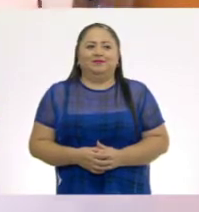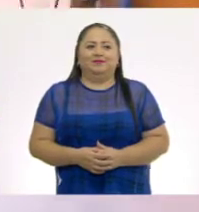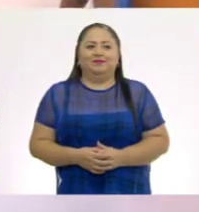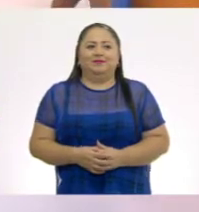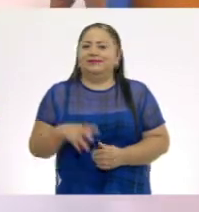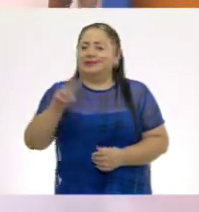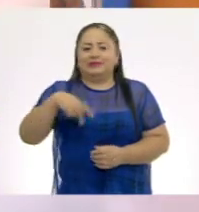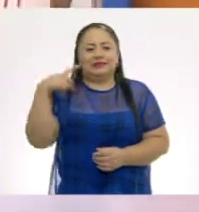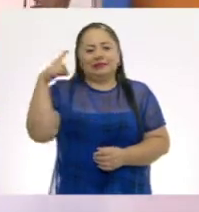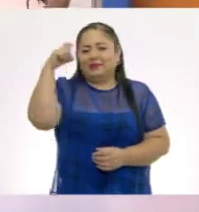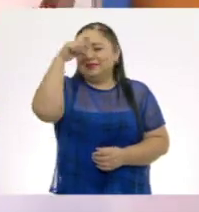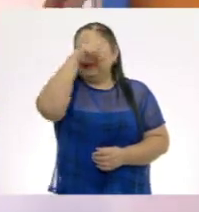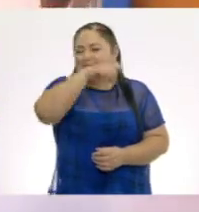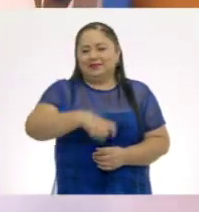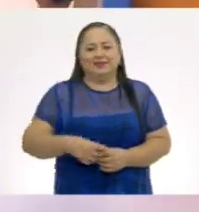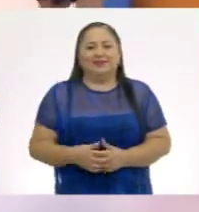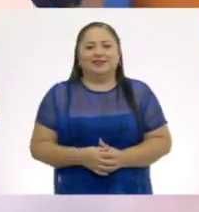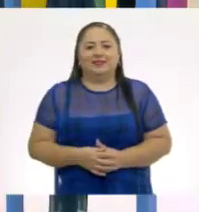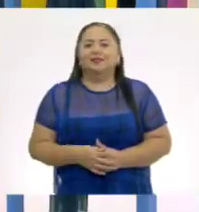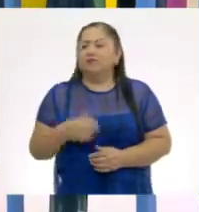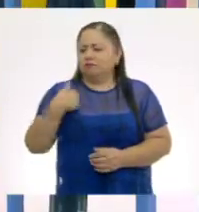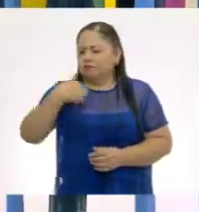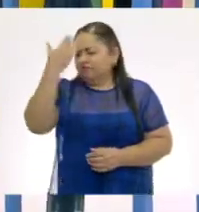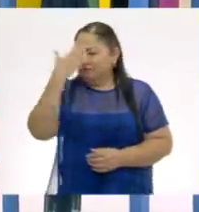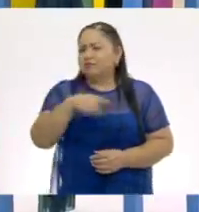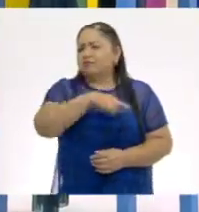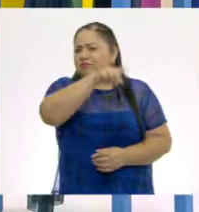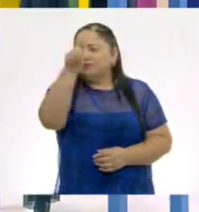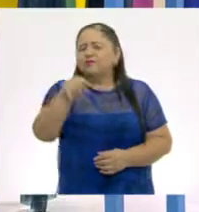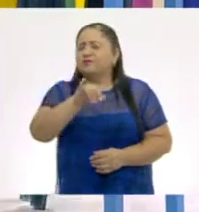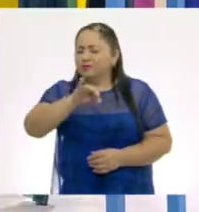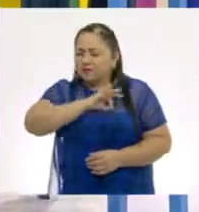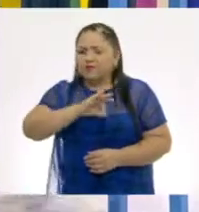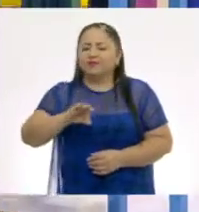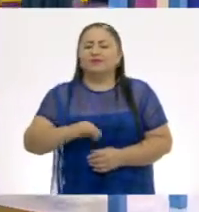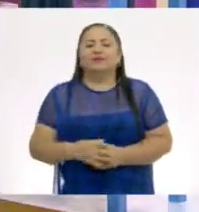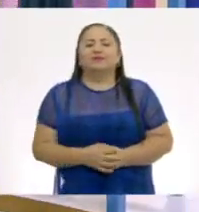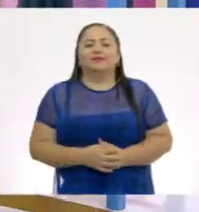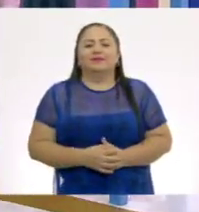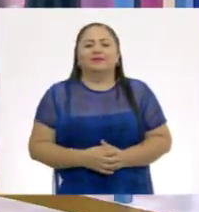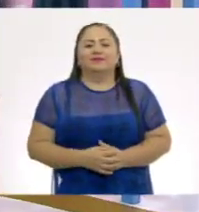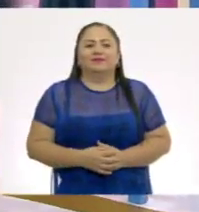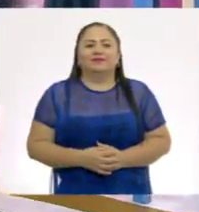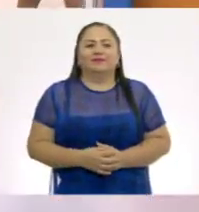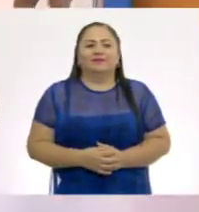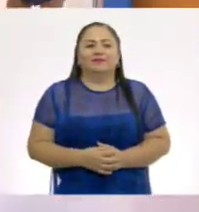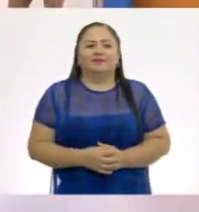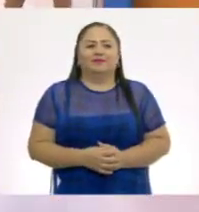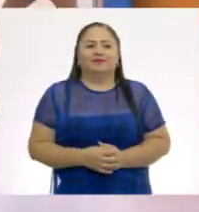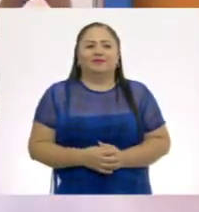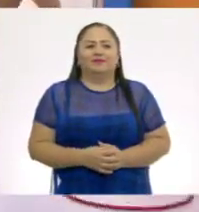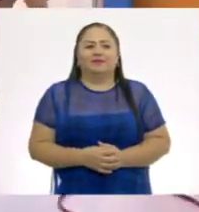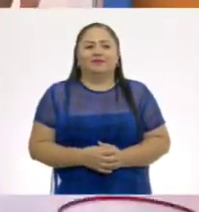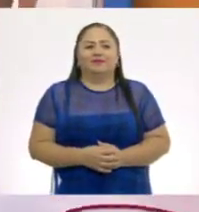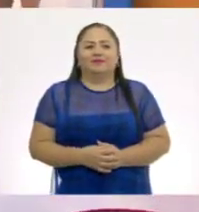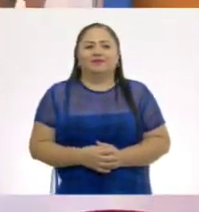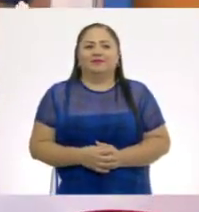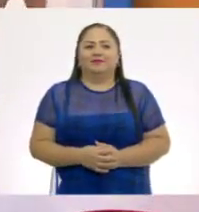Está difícil este. Está un poco difícil. Yo sé que ustedes, niños, lo van a poner. Y